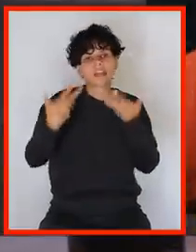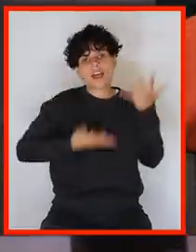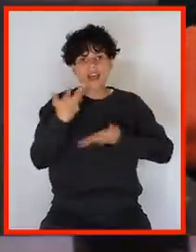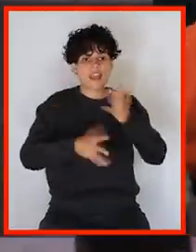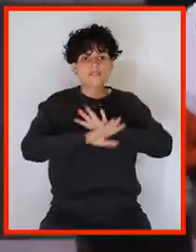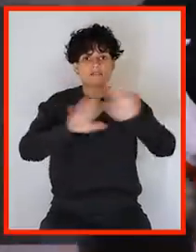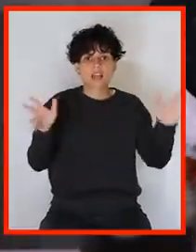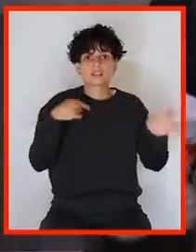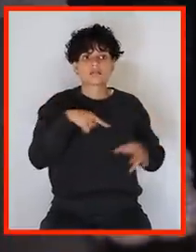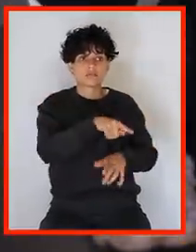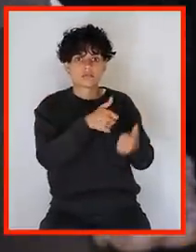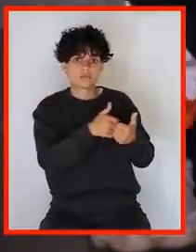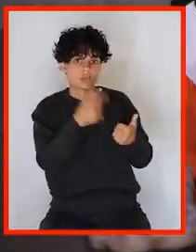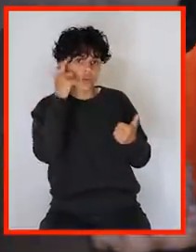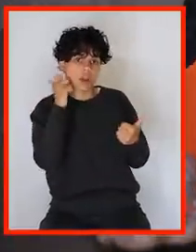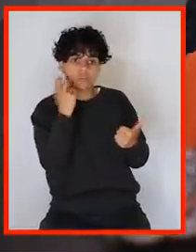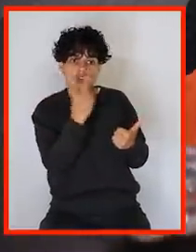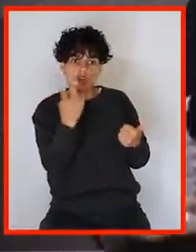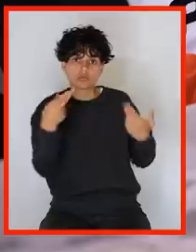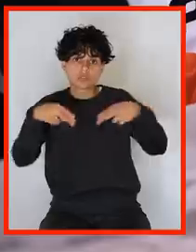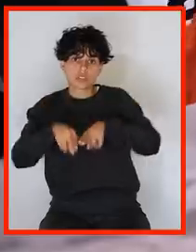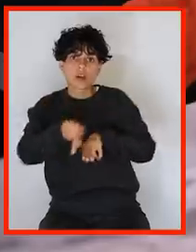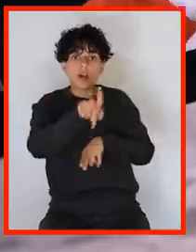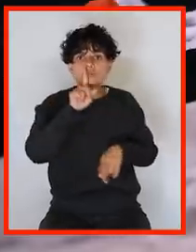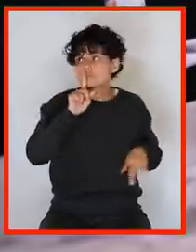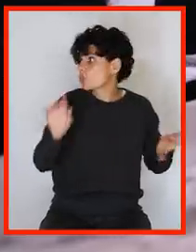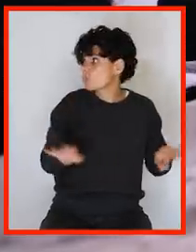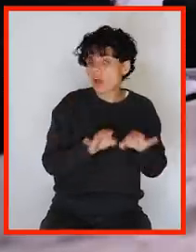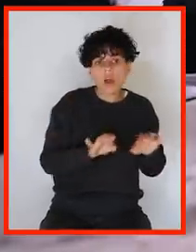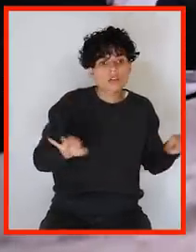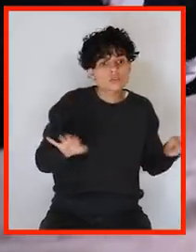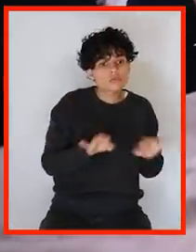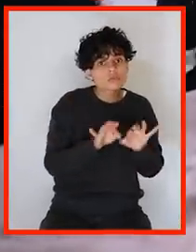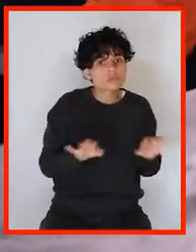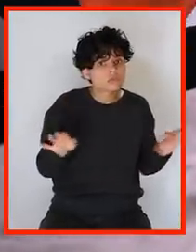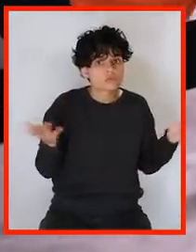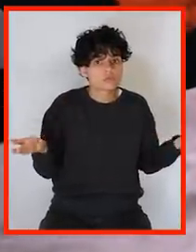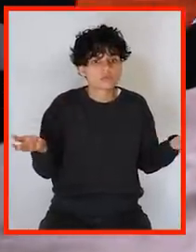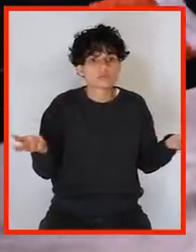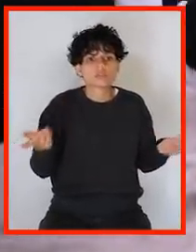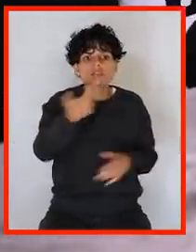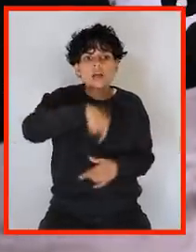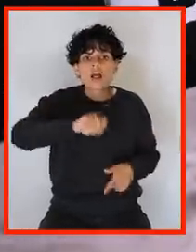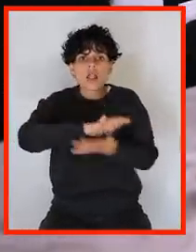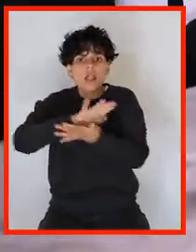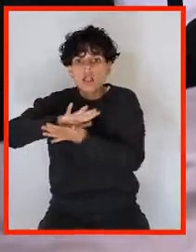la actuación, te fuiste a acostar con tu señora, me imagino, con tu pareja. Pero la weá era un cumpleaños. Y los locos se